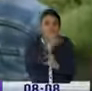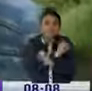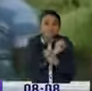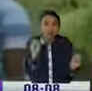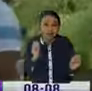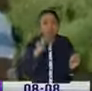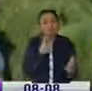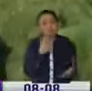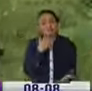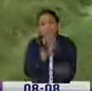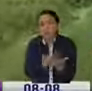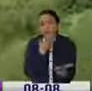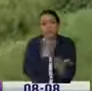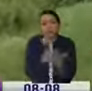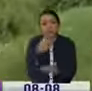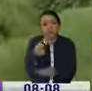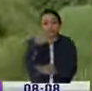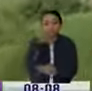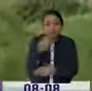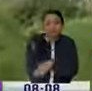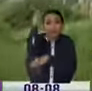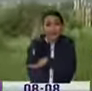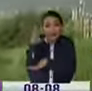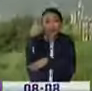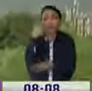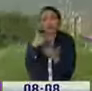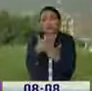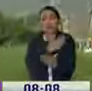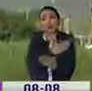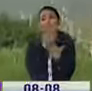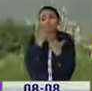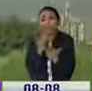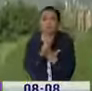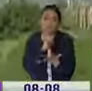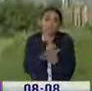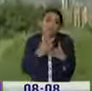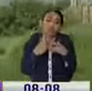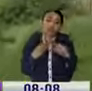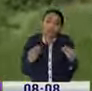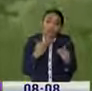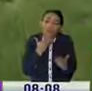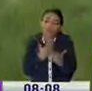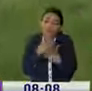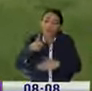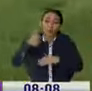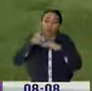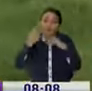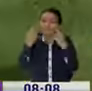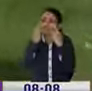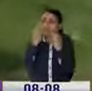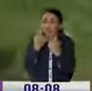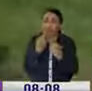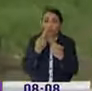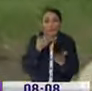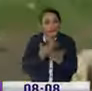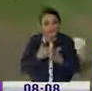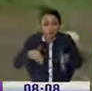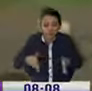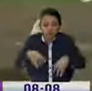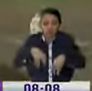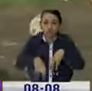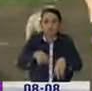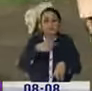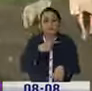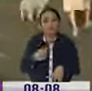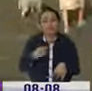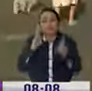les agradecemos mucho su presencia. Confío en ustedes de que nos van a dar oídos las autoridades al adoquinamiento o pavimentación